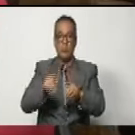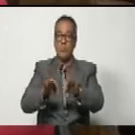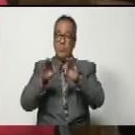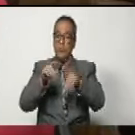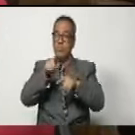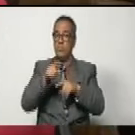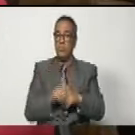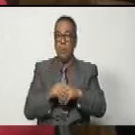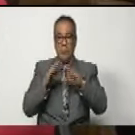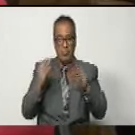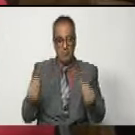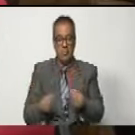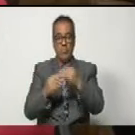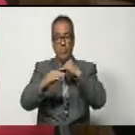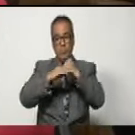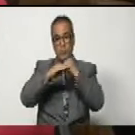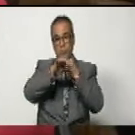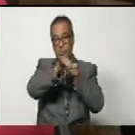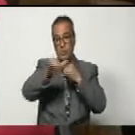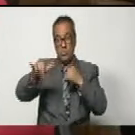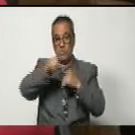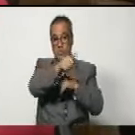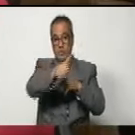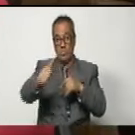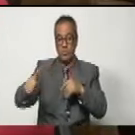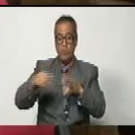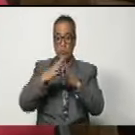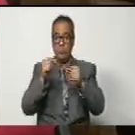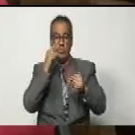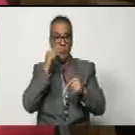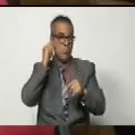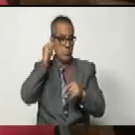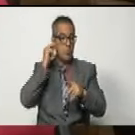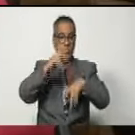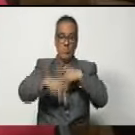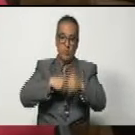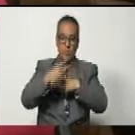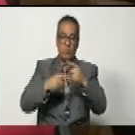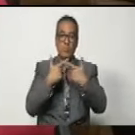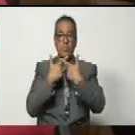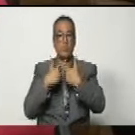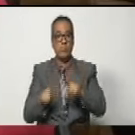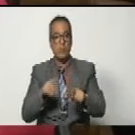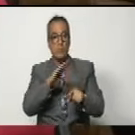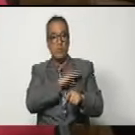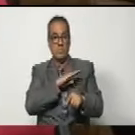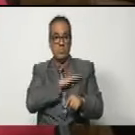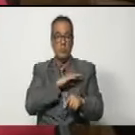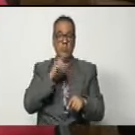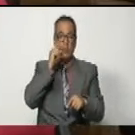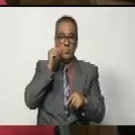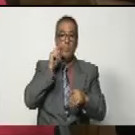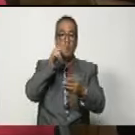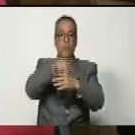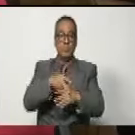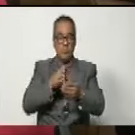espiritual, procurando la igualdad de condiciones para que todas y todos desarrollen libremente su personalidad, dirijan su destino,